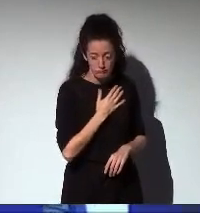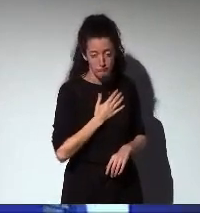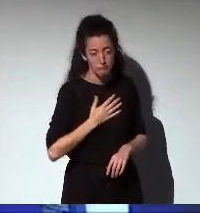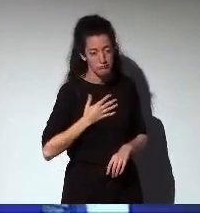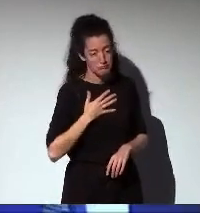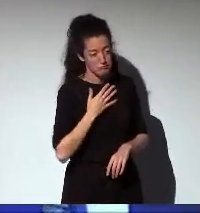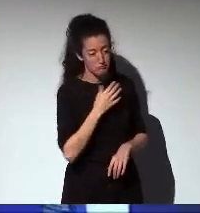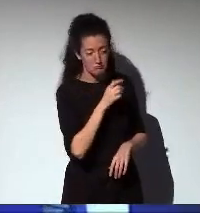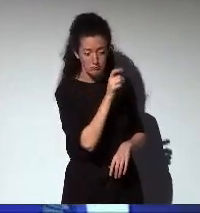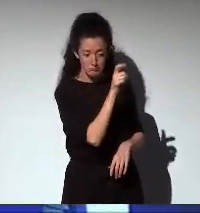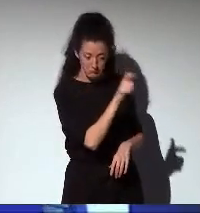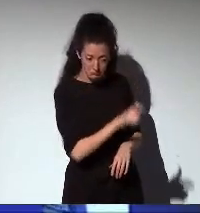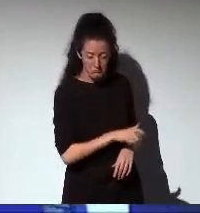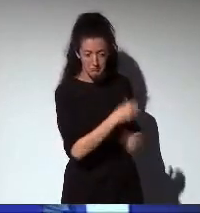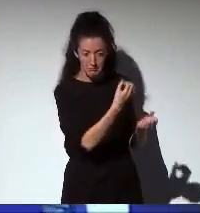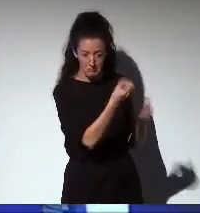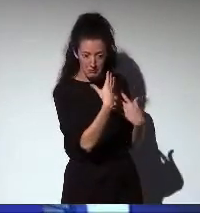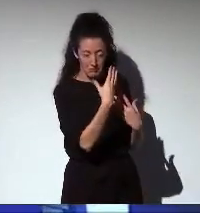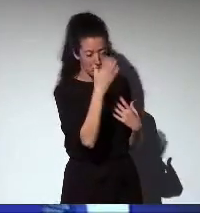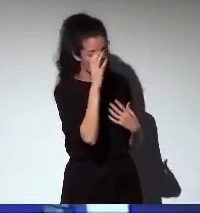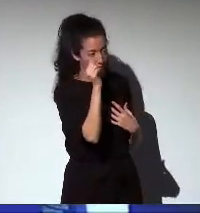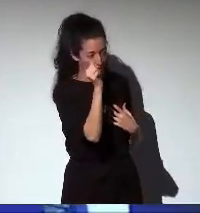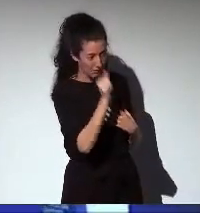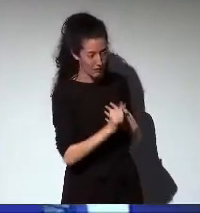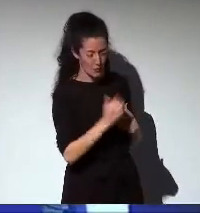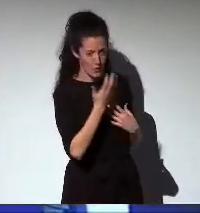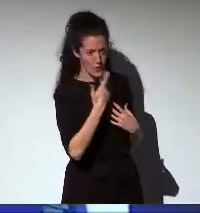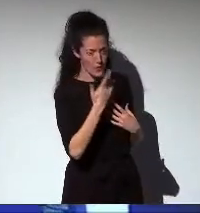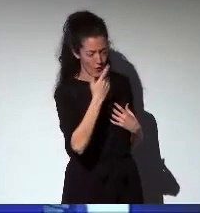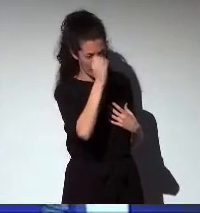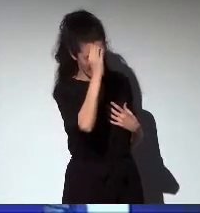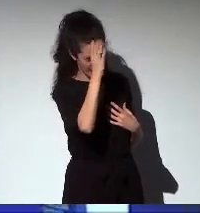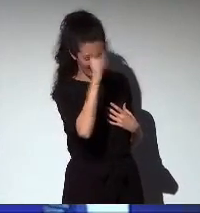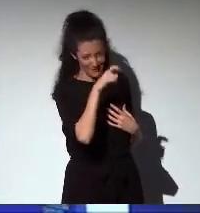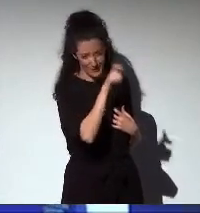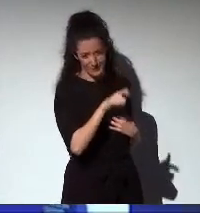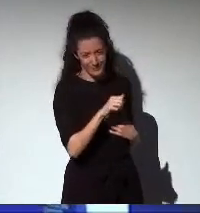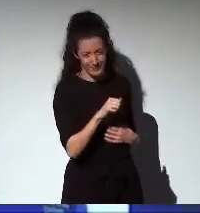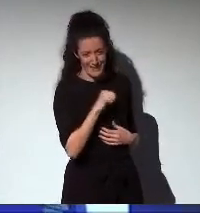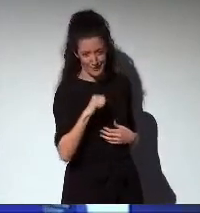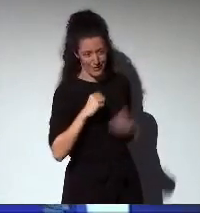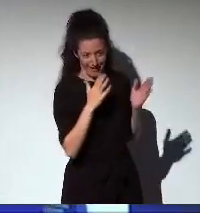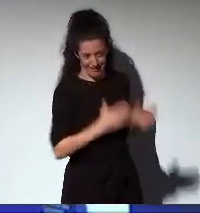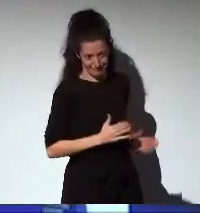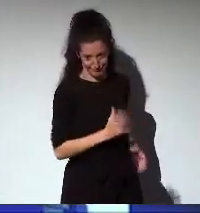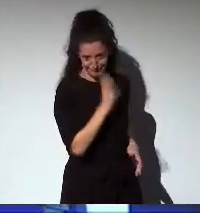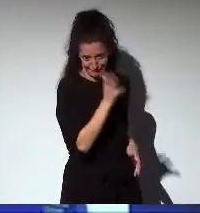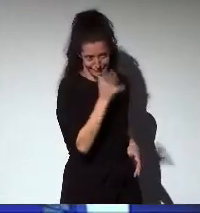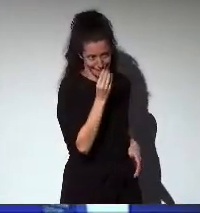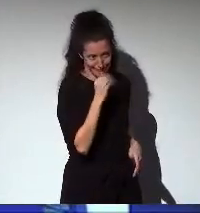con lo que nos ha trasladado y como persona. Saben que Pilar es genial, ¿no? Bueno,